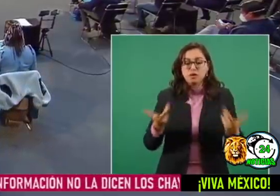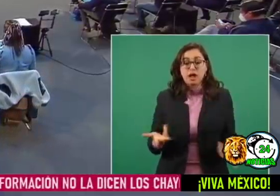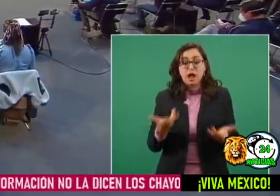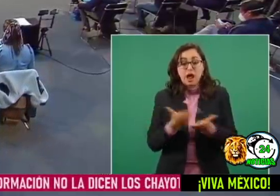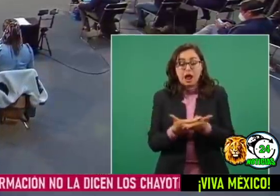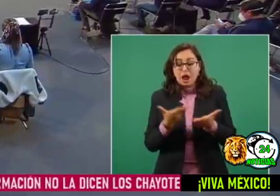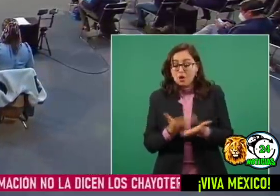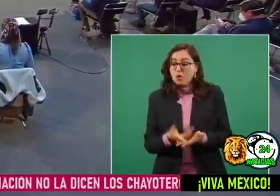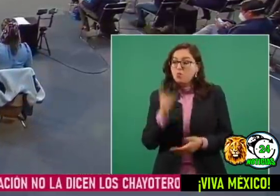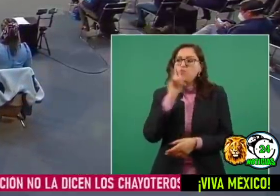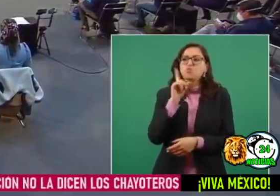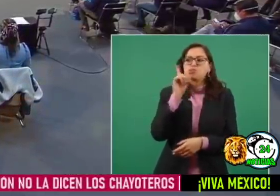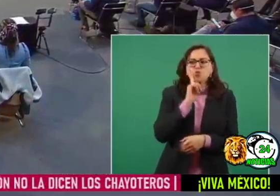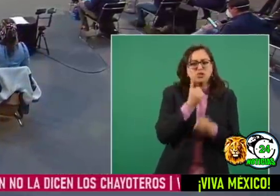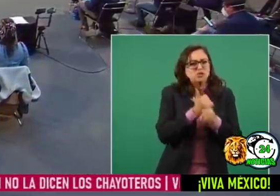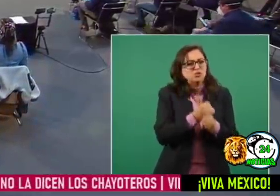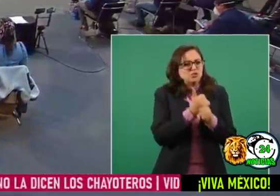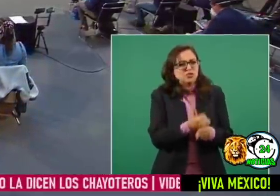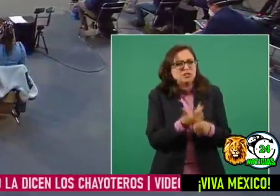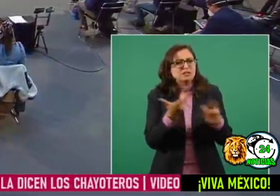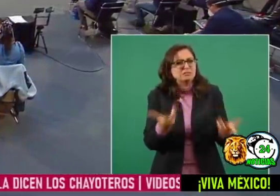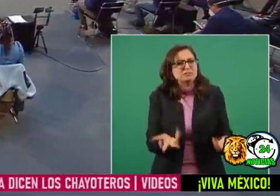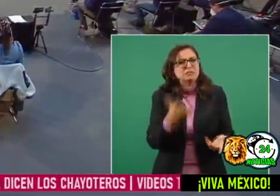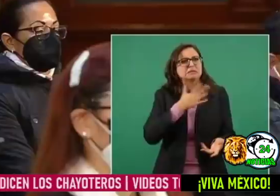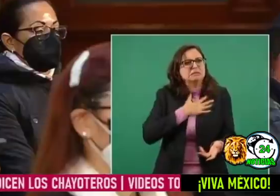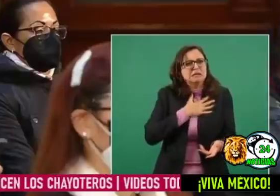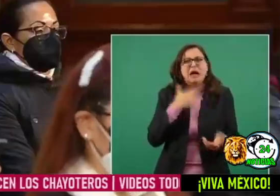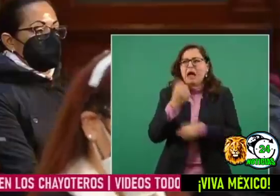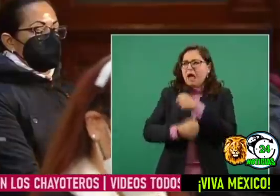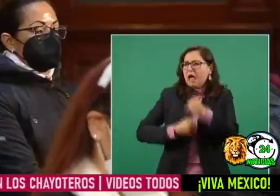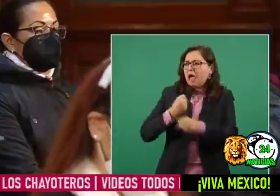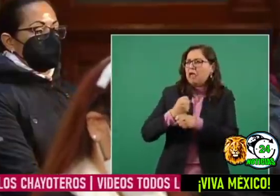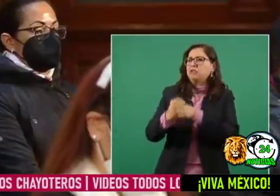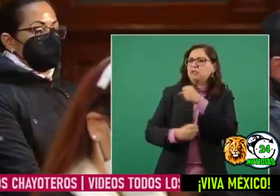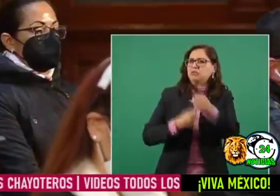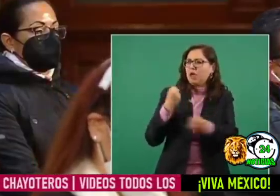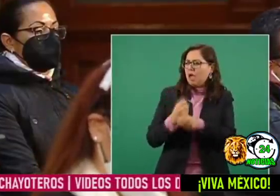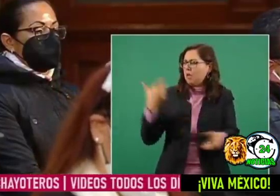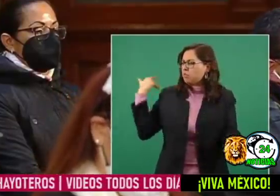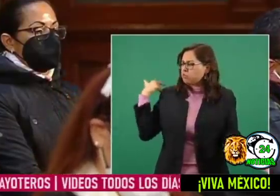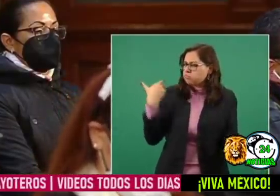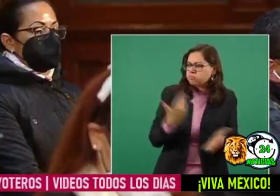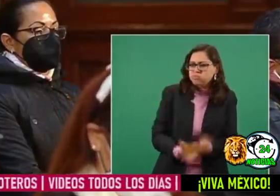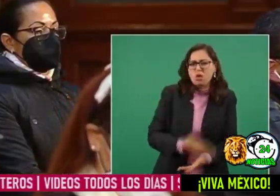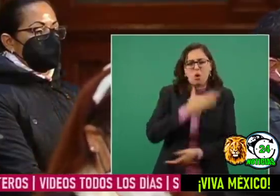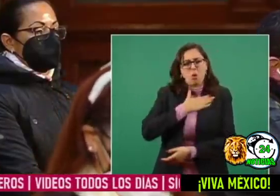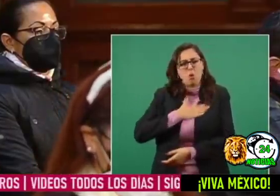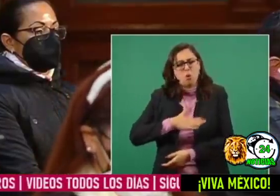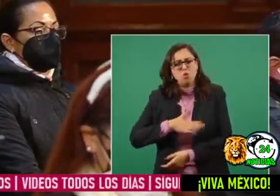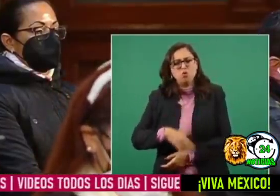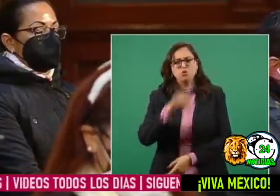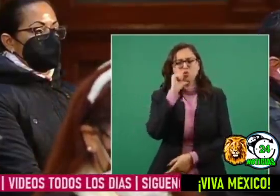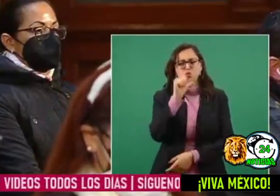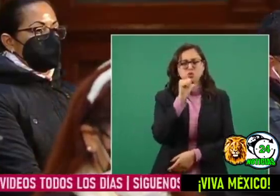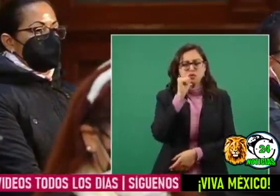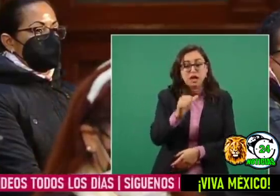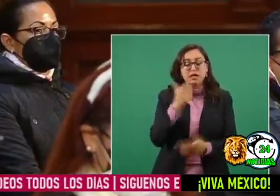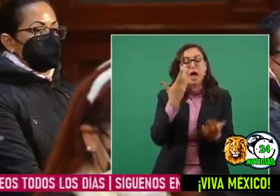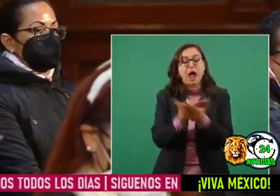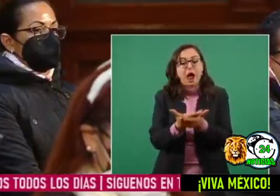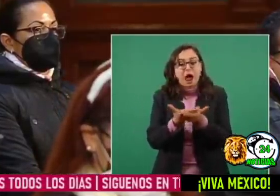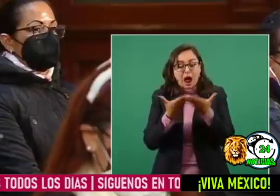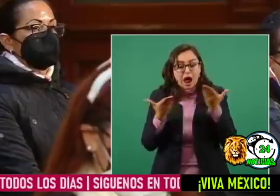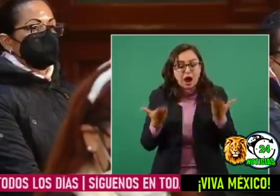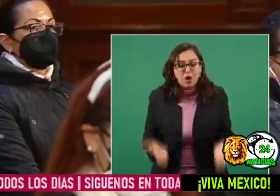dado entrevistas, ha dicho que pues no se le ha hecho justicia durante tantos años y de alguna manera también el decirlo ahora es impedir que